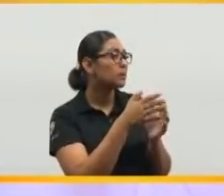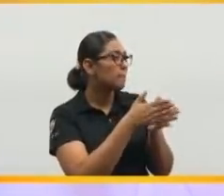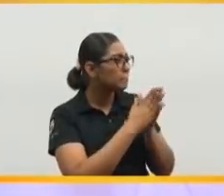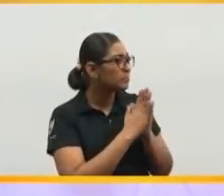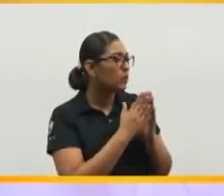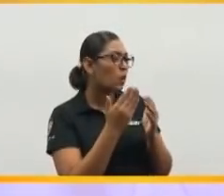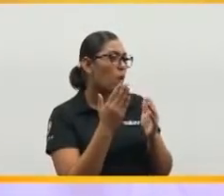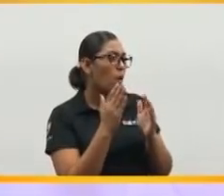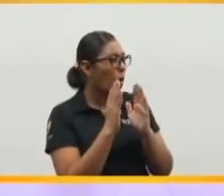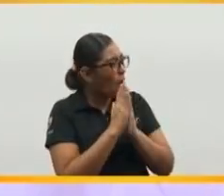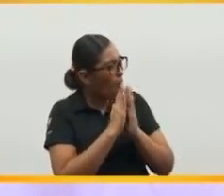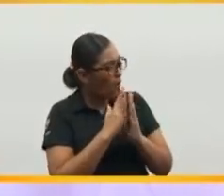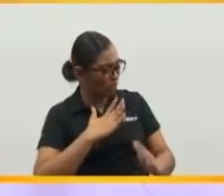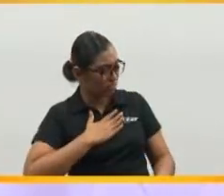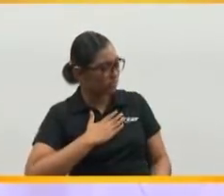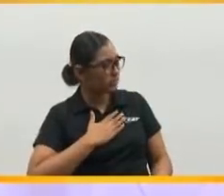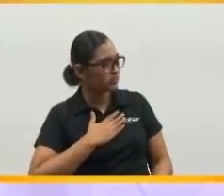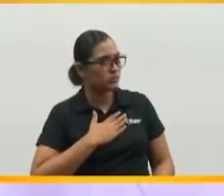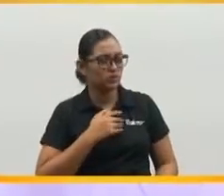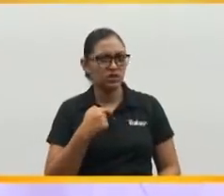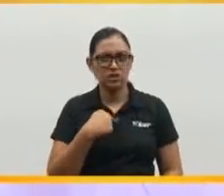Yo me pregunté, ¿por qué nos dijo eso?